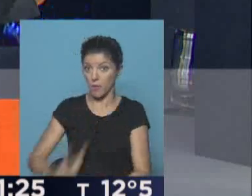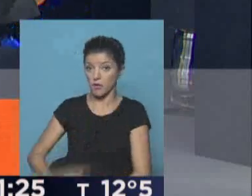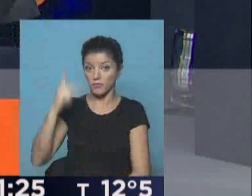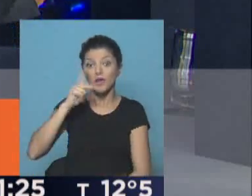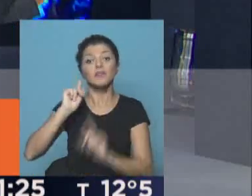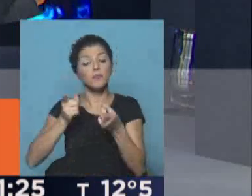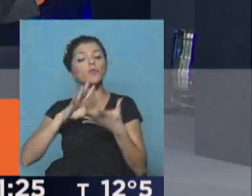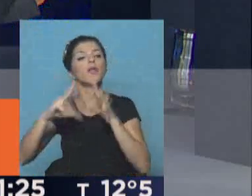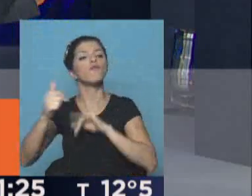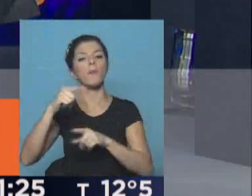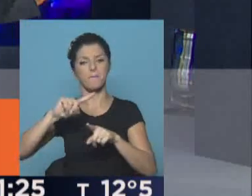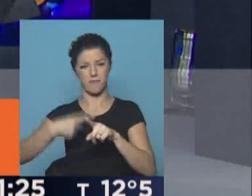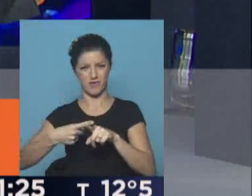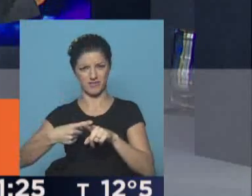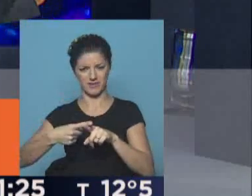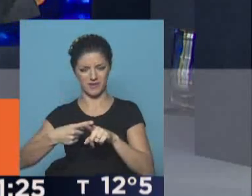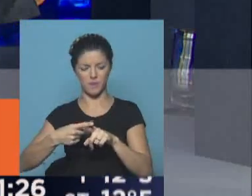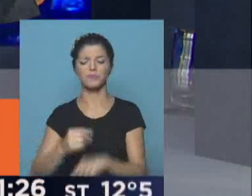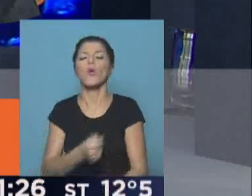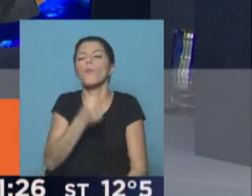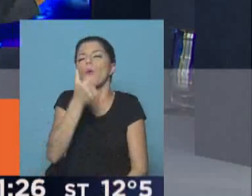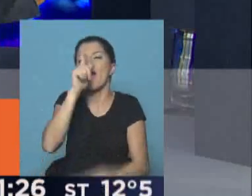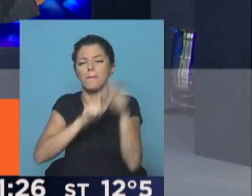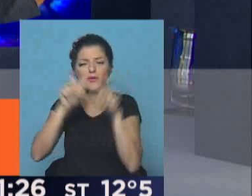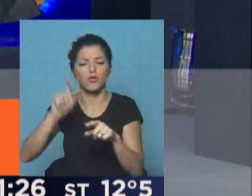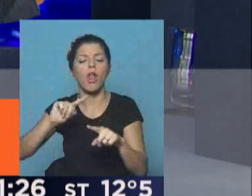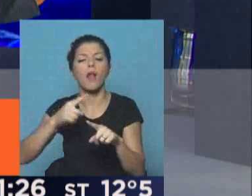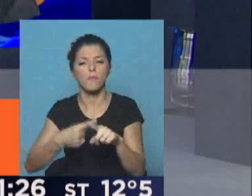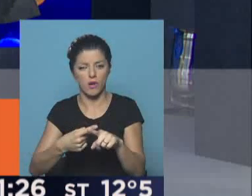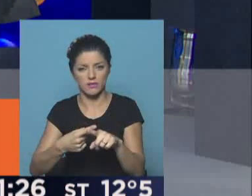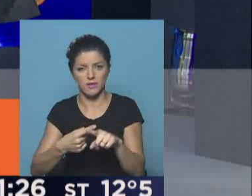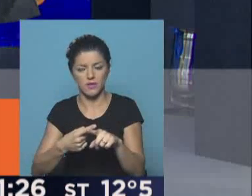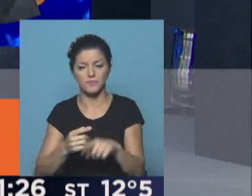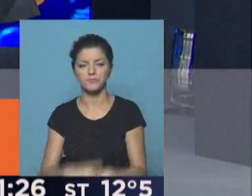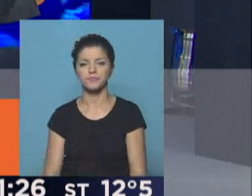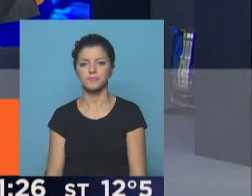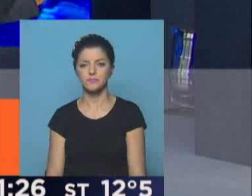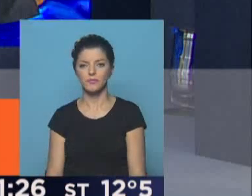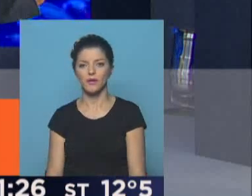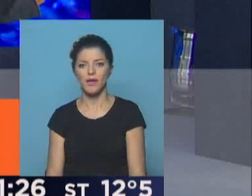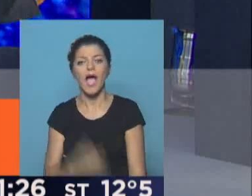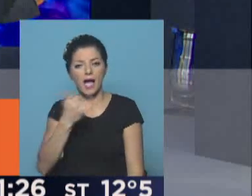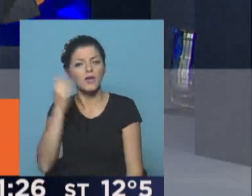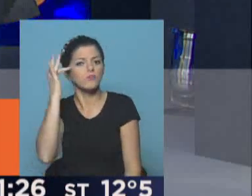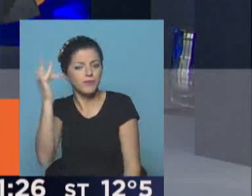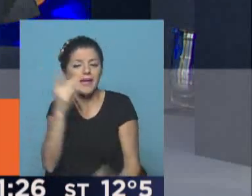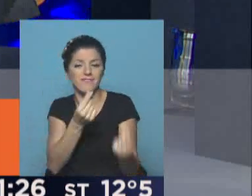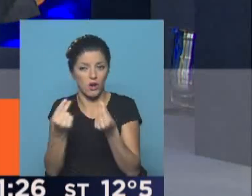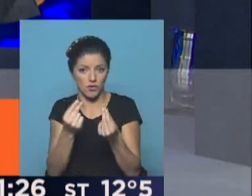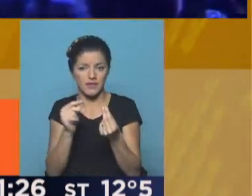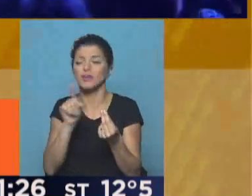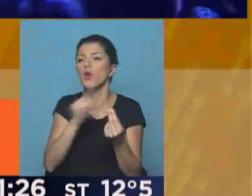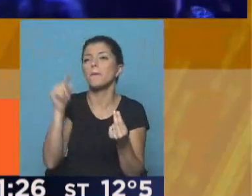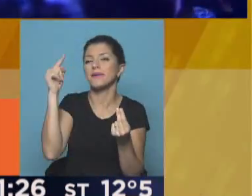nuestra conducta política hay pocos dirigentes políticos que digamos es estar movido por convicciones valores y no por